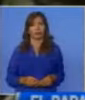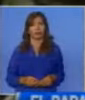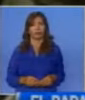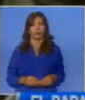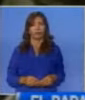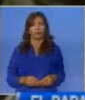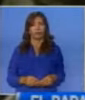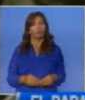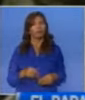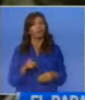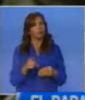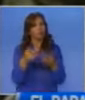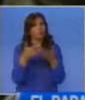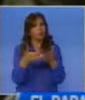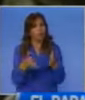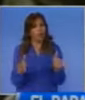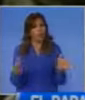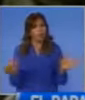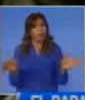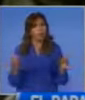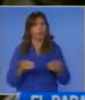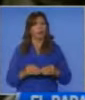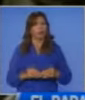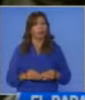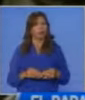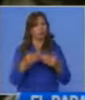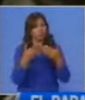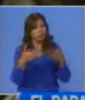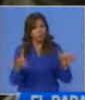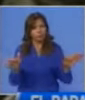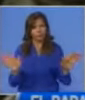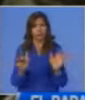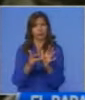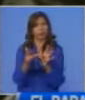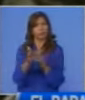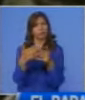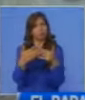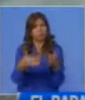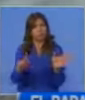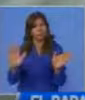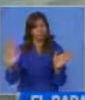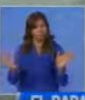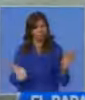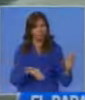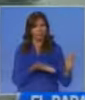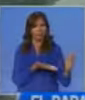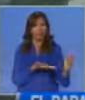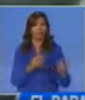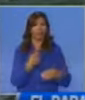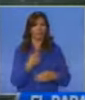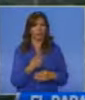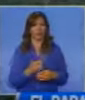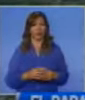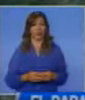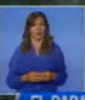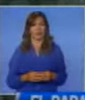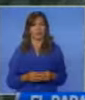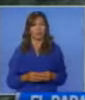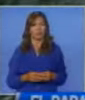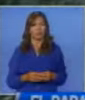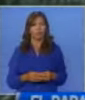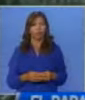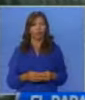Ábrese, ansis, palancate. Abre las puertas a Cristo, a la sua salvatrice, a su